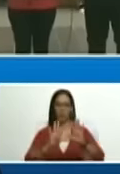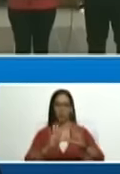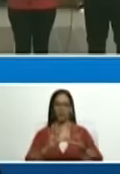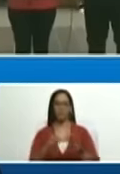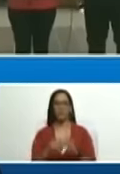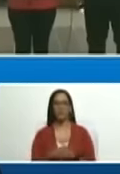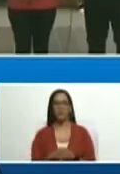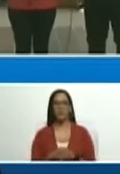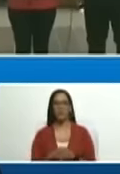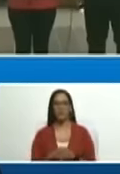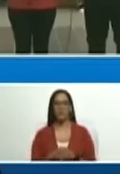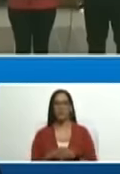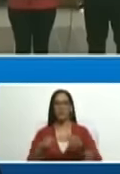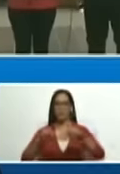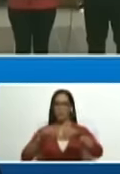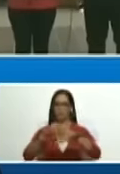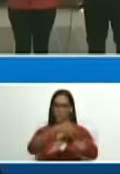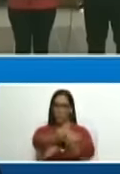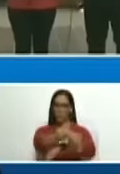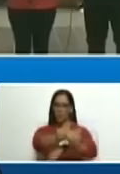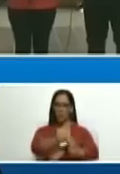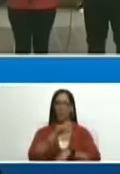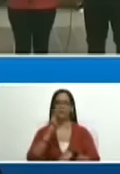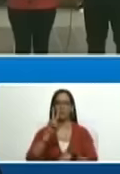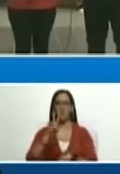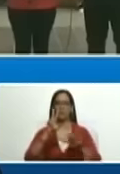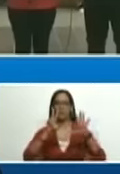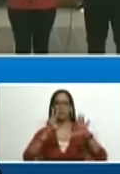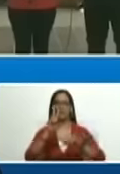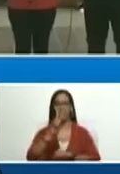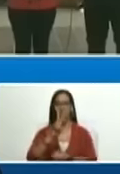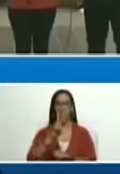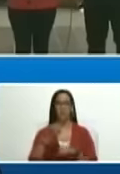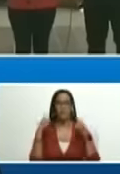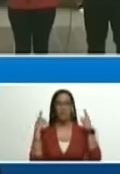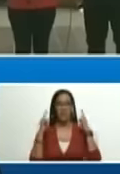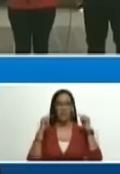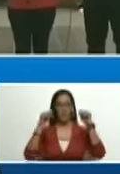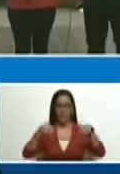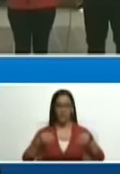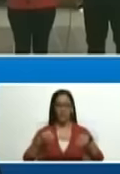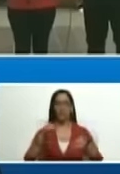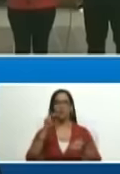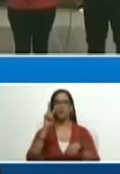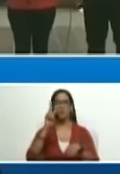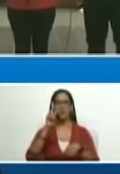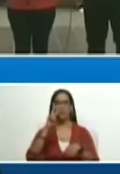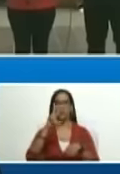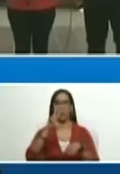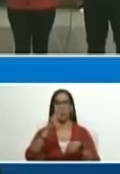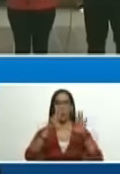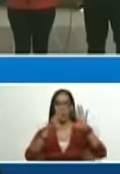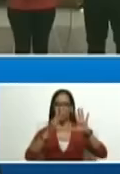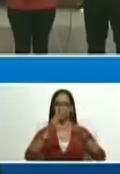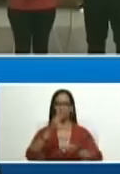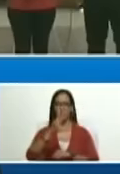1.059. Bulevares, 282. Y con este de La Guaira, 283. Hay que sumarlo.